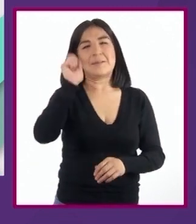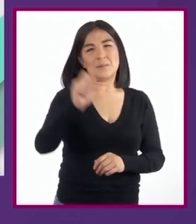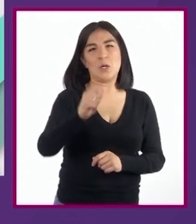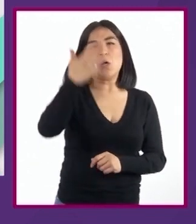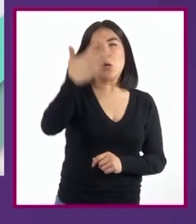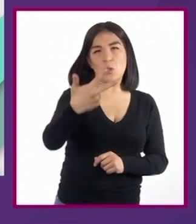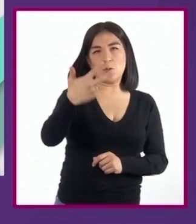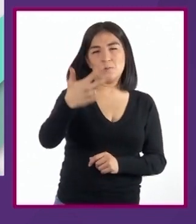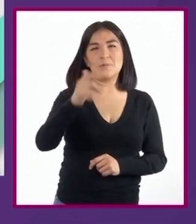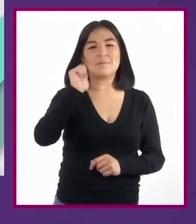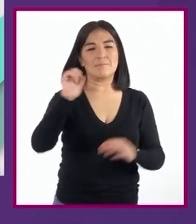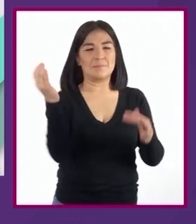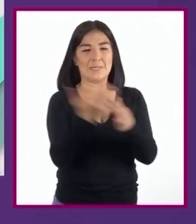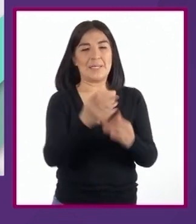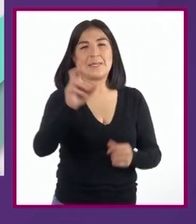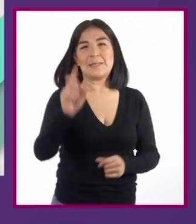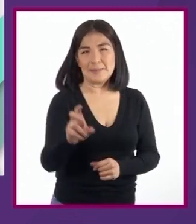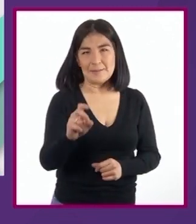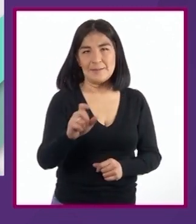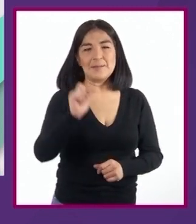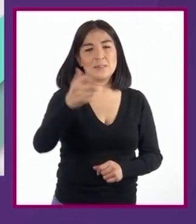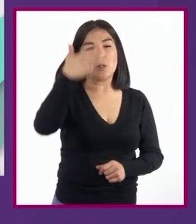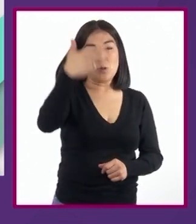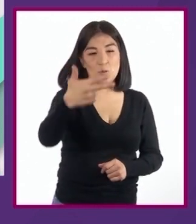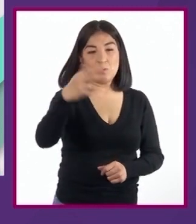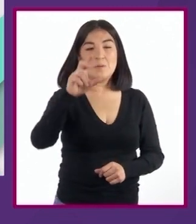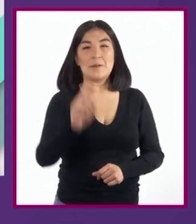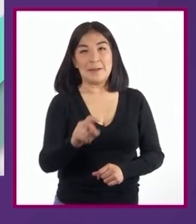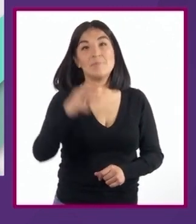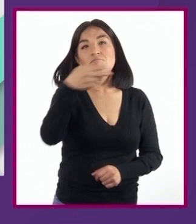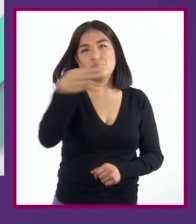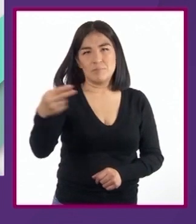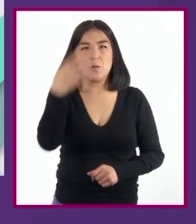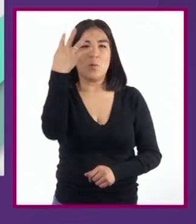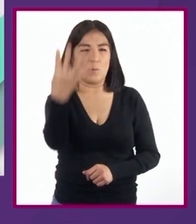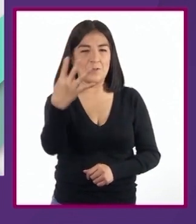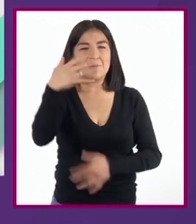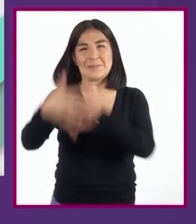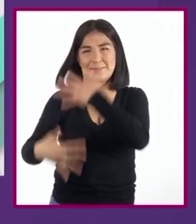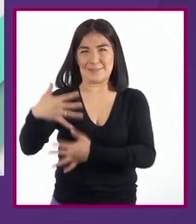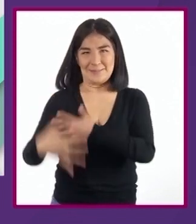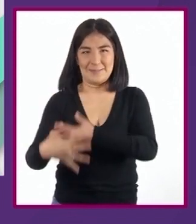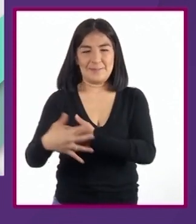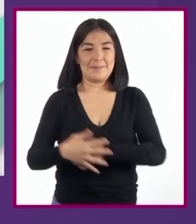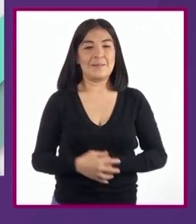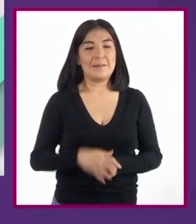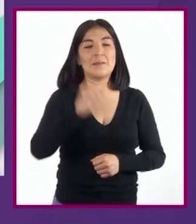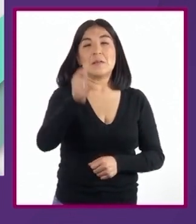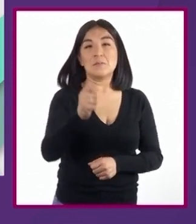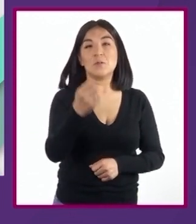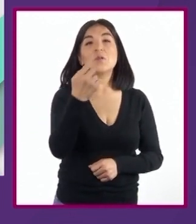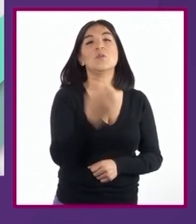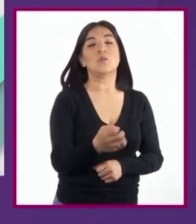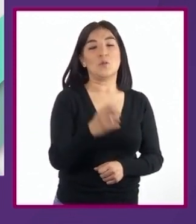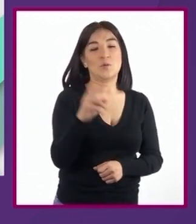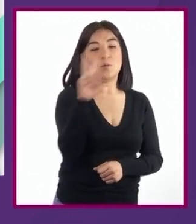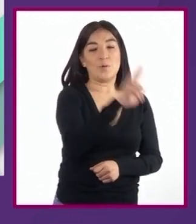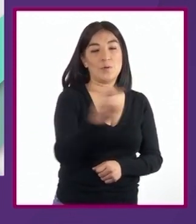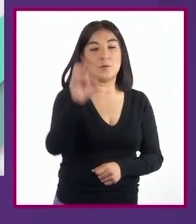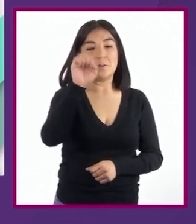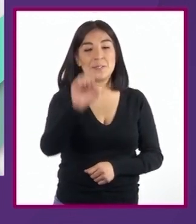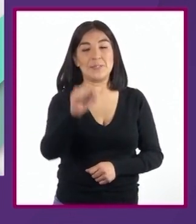30, lo que es igual a 4/15, que son aproximadamente